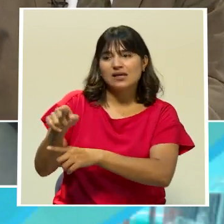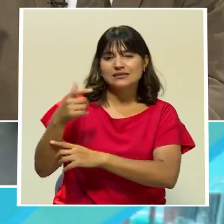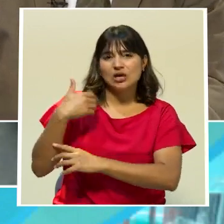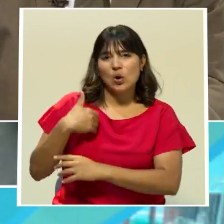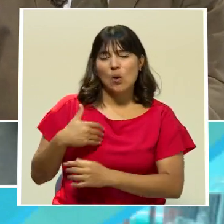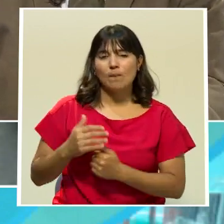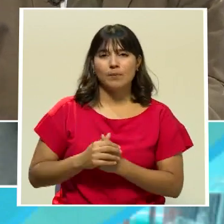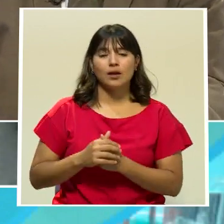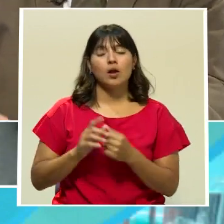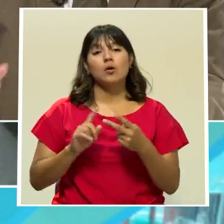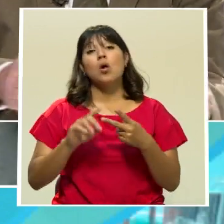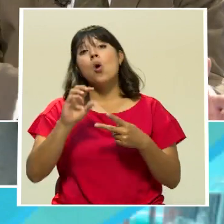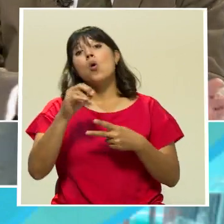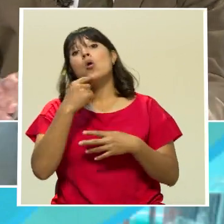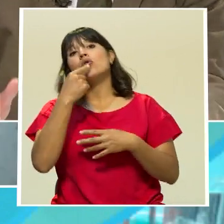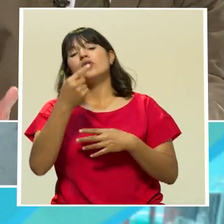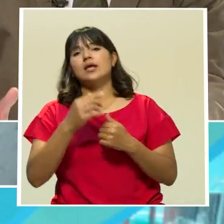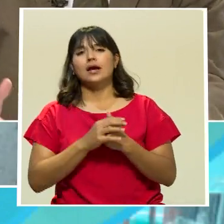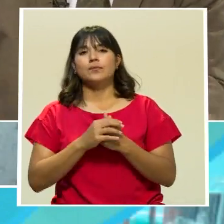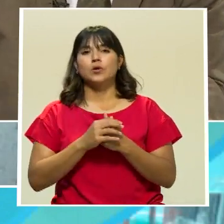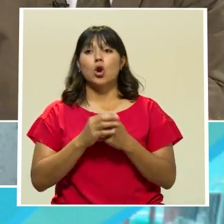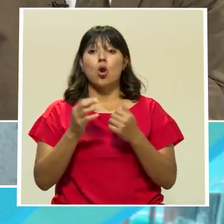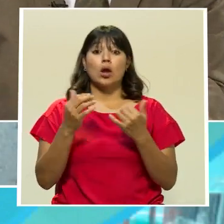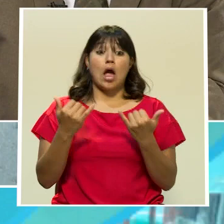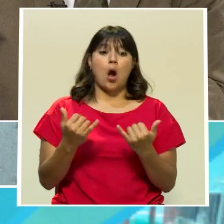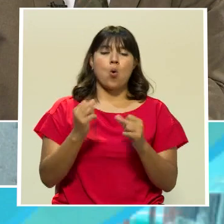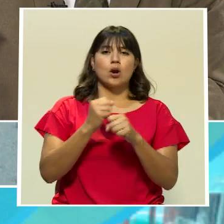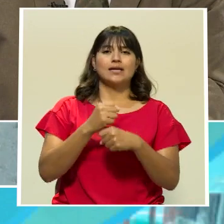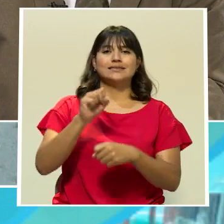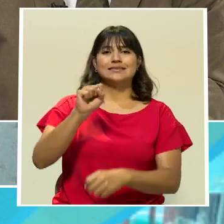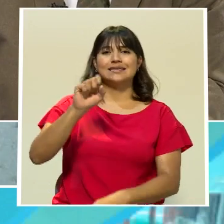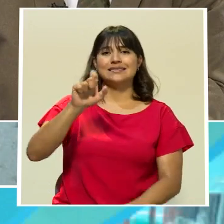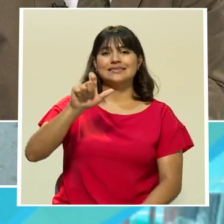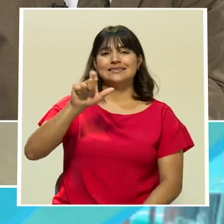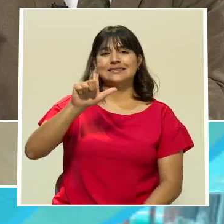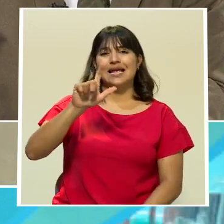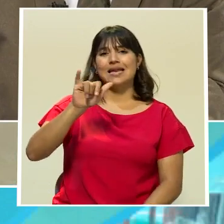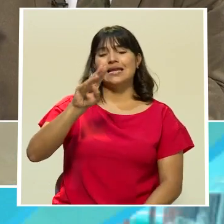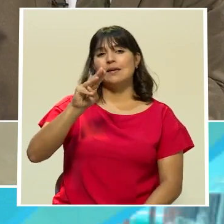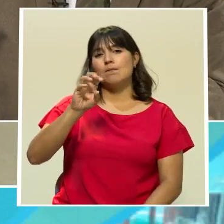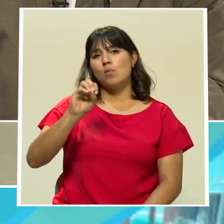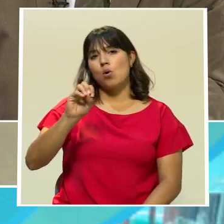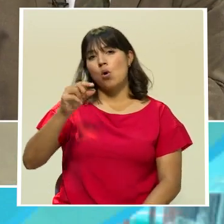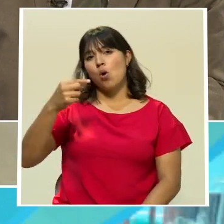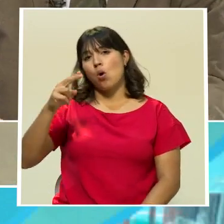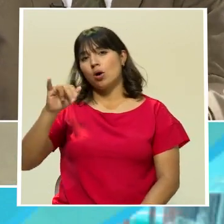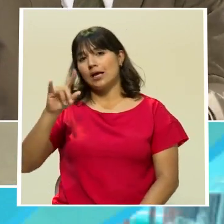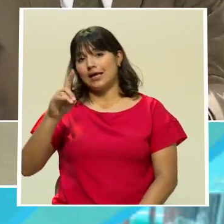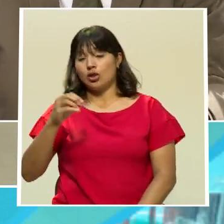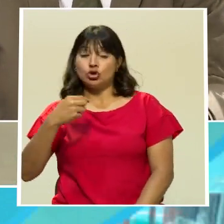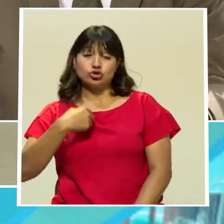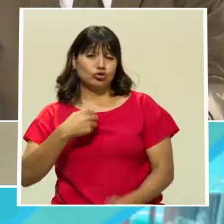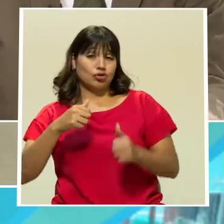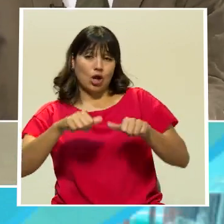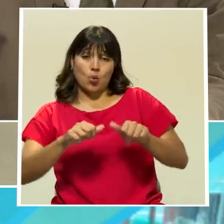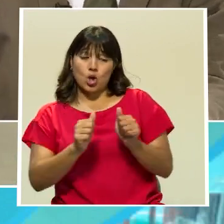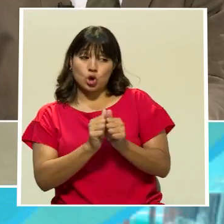o que se diga que lo que está haciendo Célimo Guido, que yo creo que es un delito, lo del bloqueo de las calles, que se diga que es